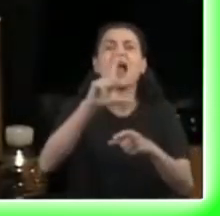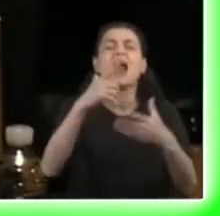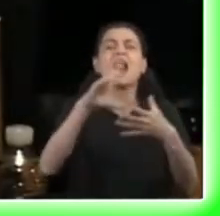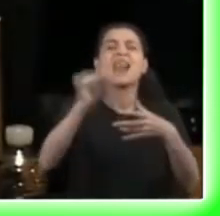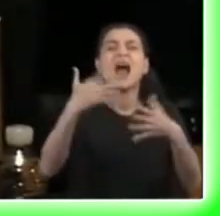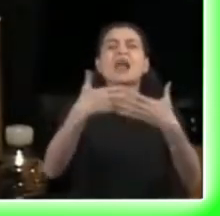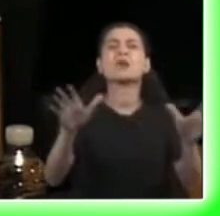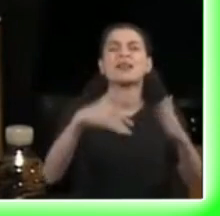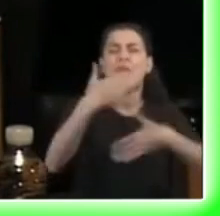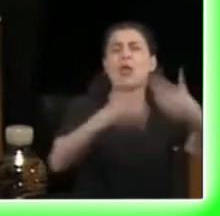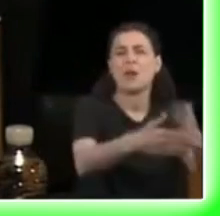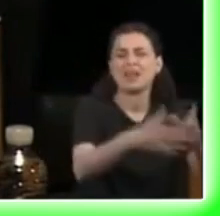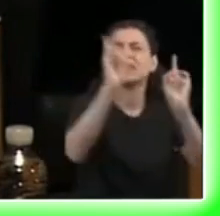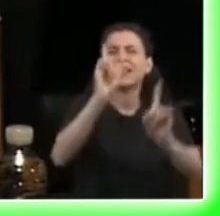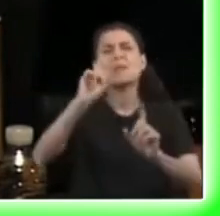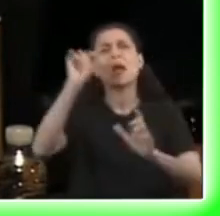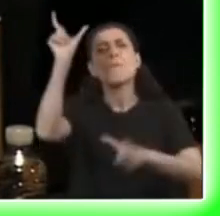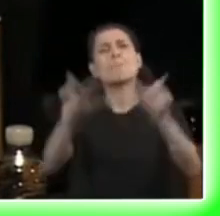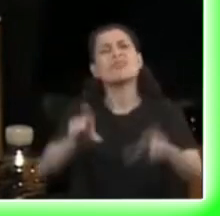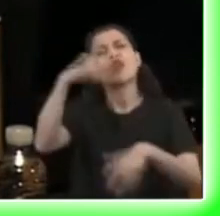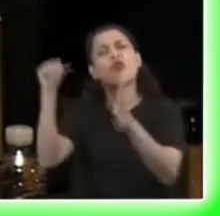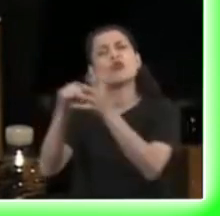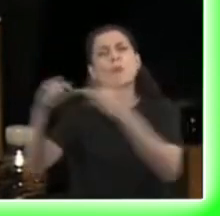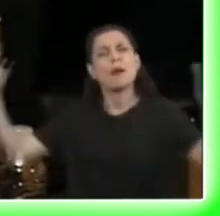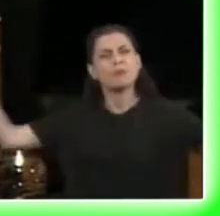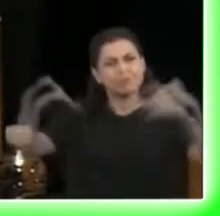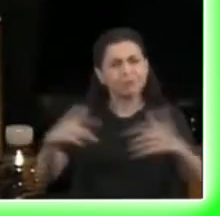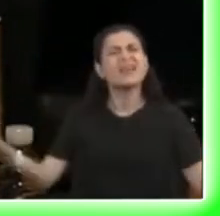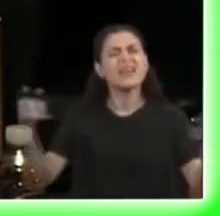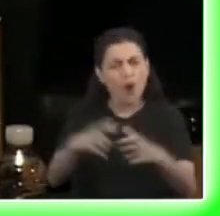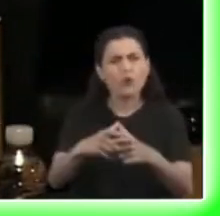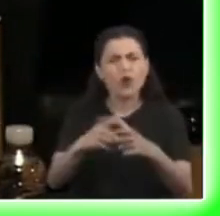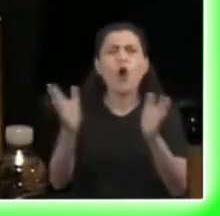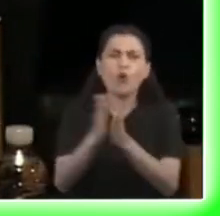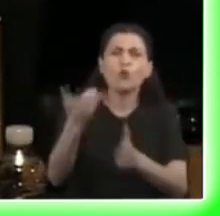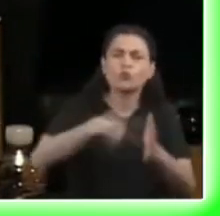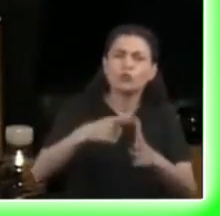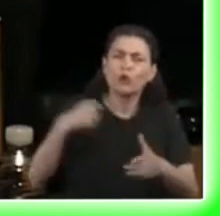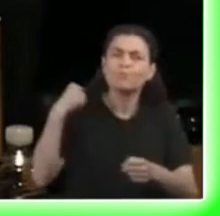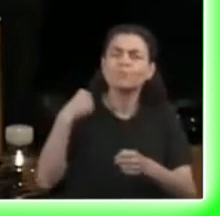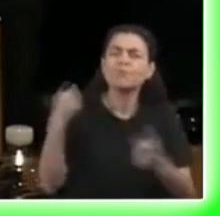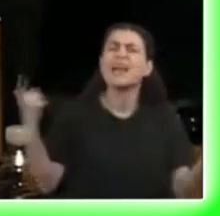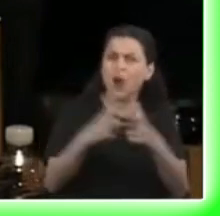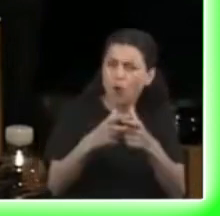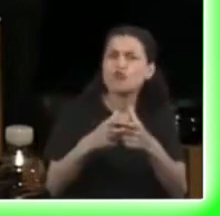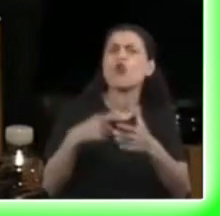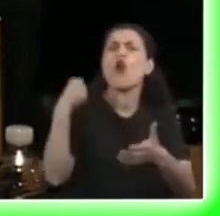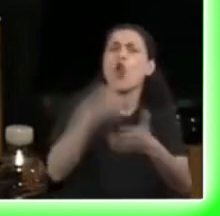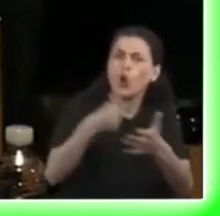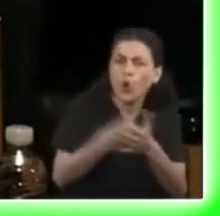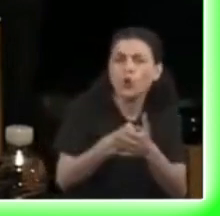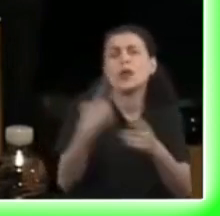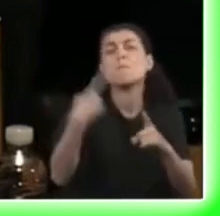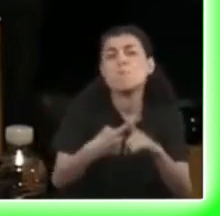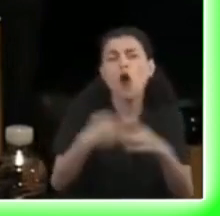y también a los líderes internacionales que han venido desde lejos para dar hoy, junto a nosotros, la lucha más noble que uno pueda dar, que